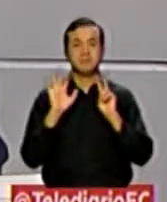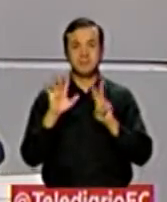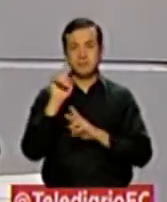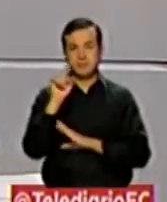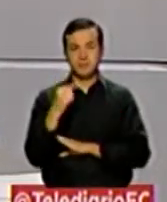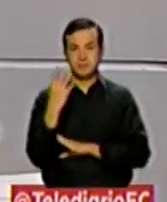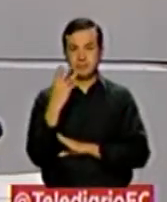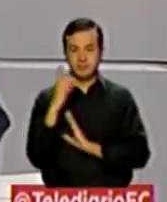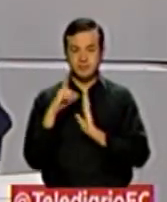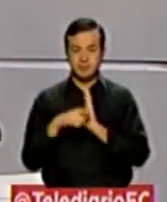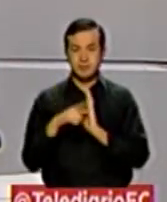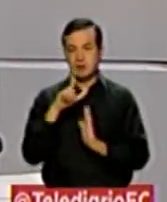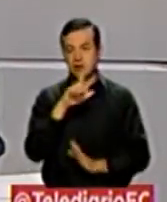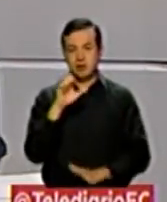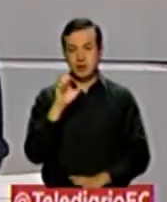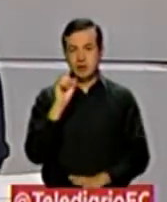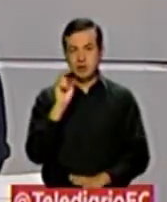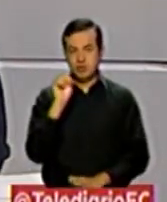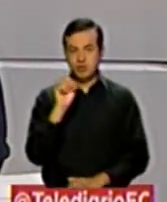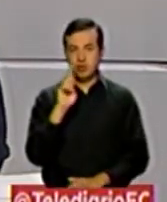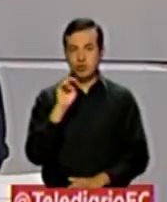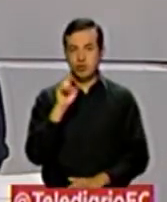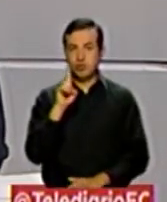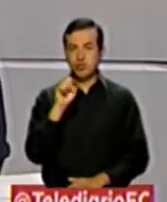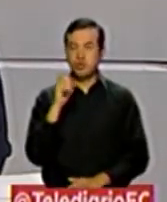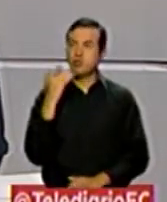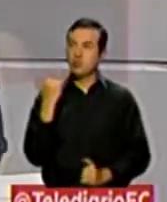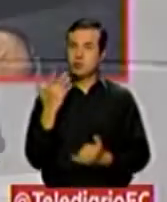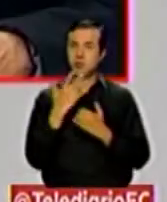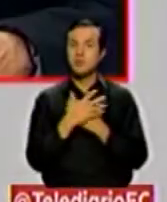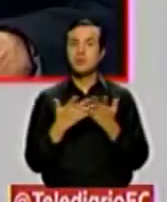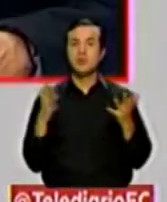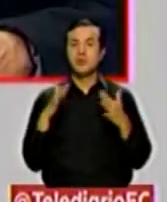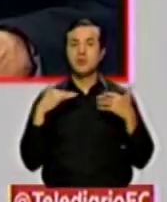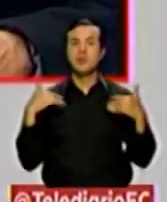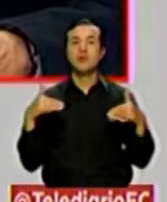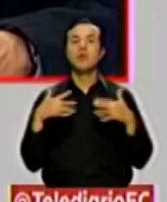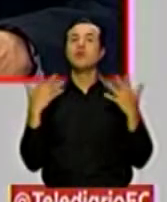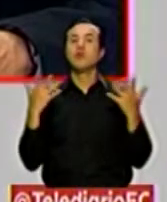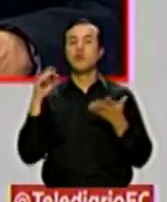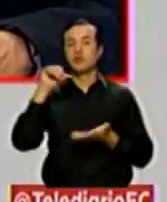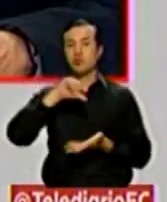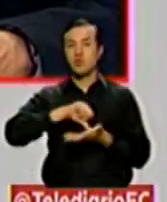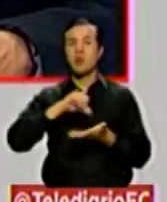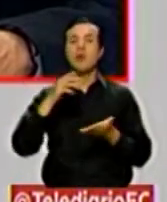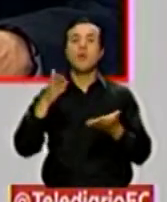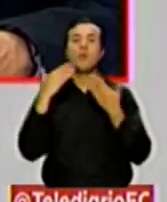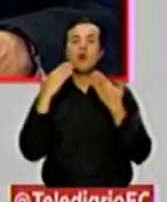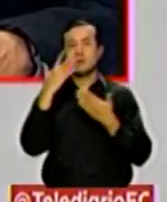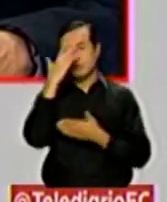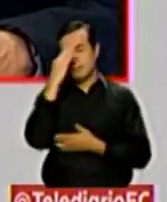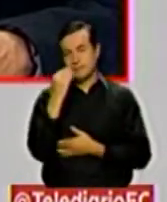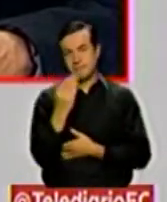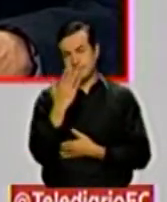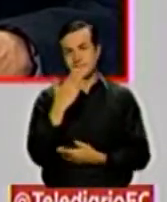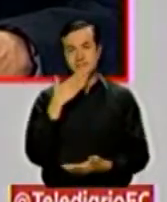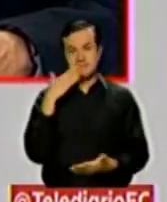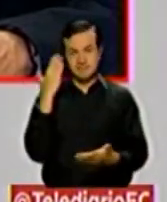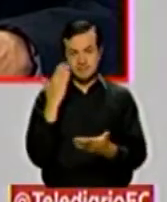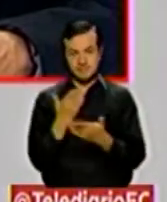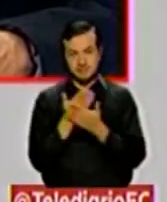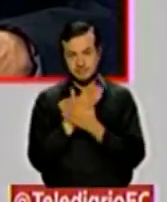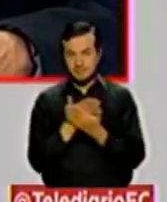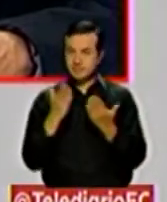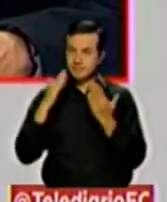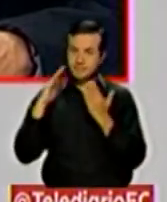7:14 PM, León Roldós Aguilera nos acompaña en los estudios de la ciudad de Guayaquil. Buenos días, gracias por